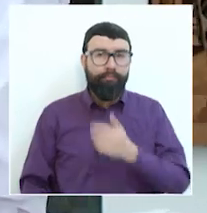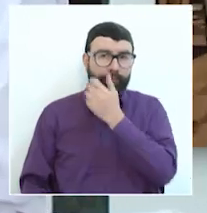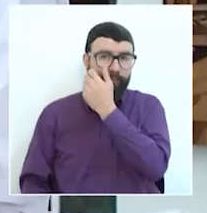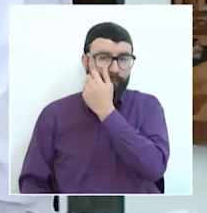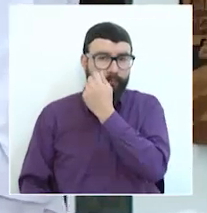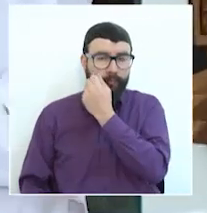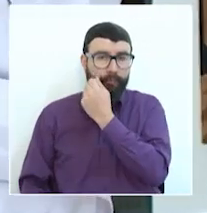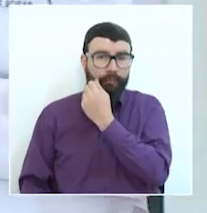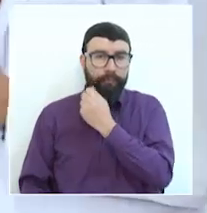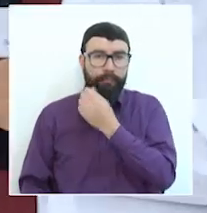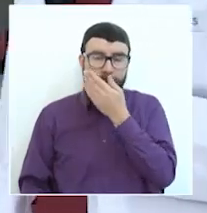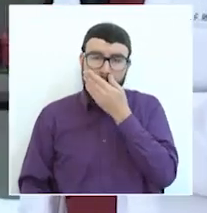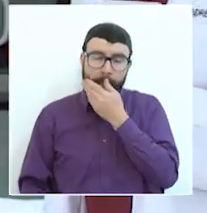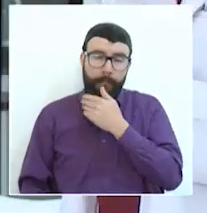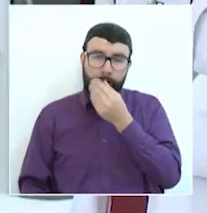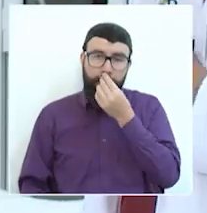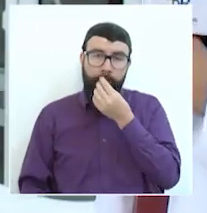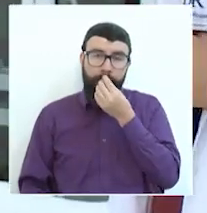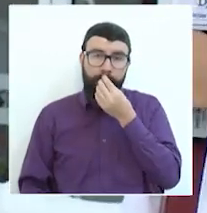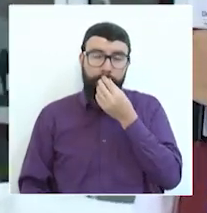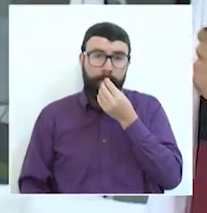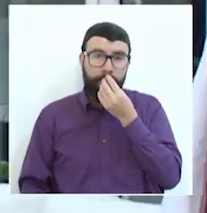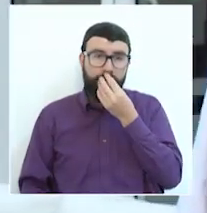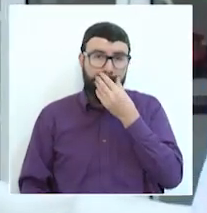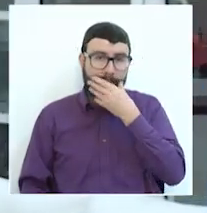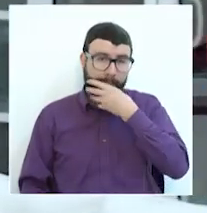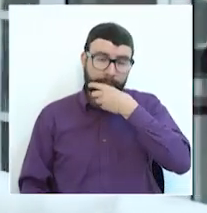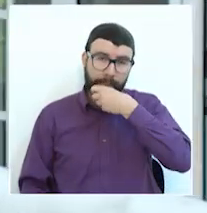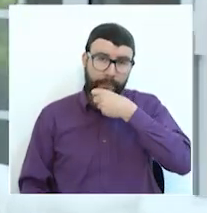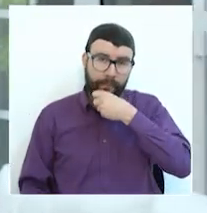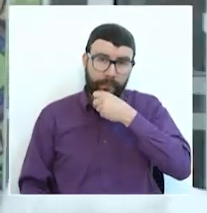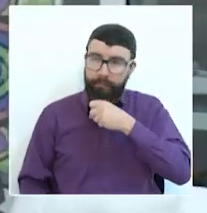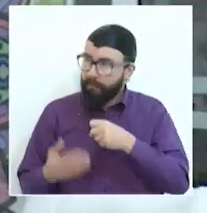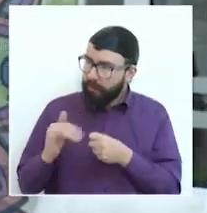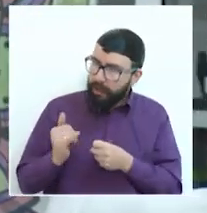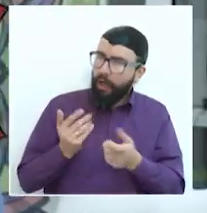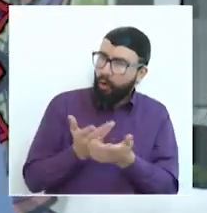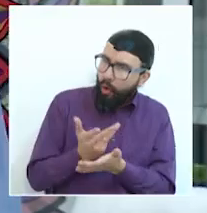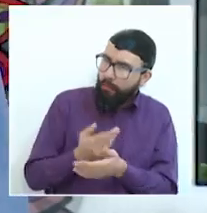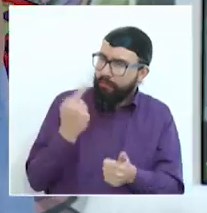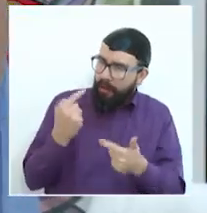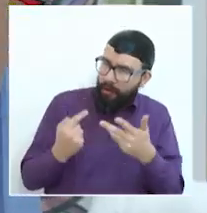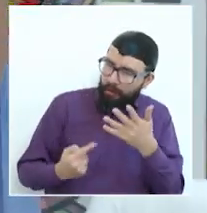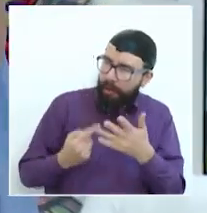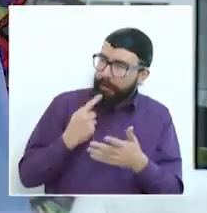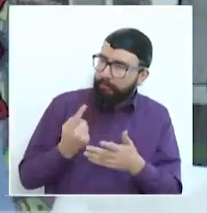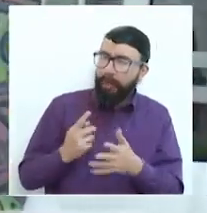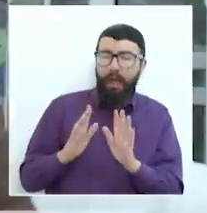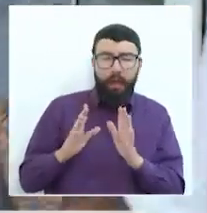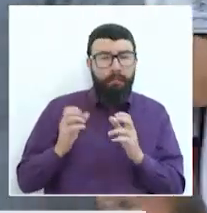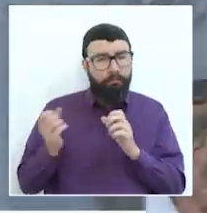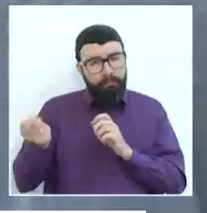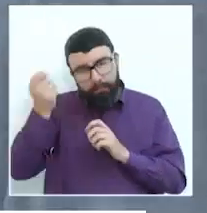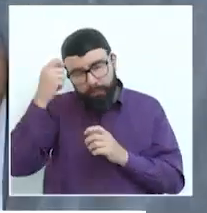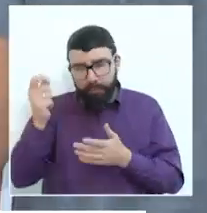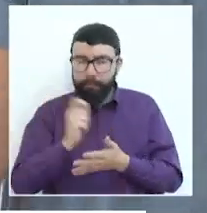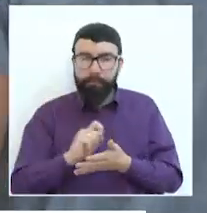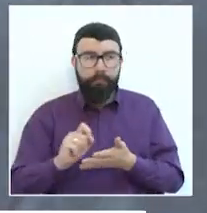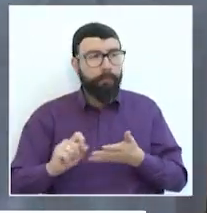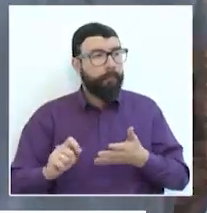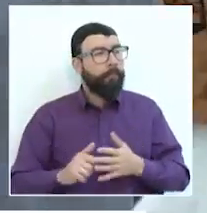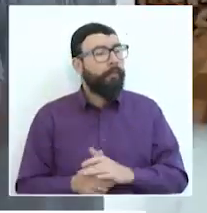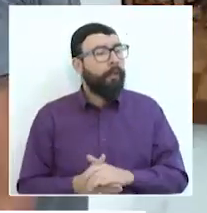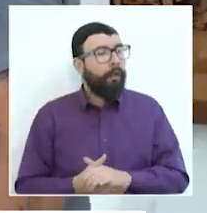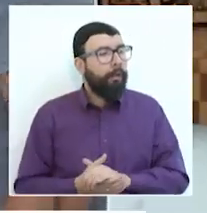Listo, doctor. Bueno, entonces, lo primero con esas recomendaciones que acabaste de hacer, diciendo que, permiso, me hago de este lado,